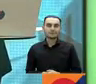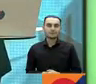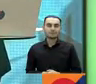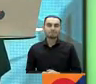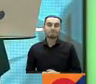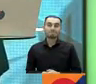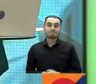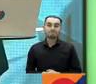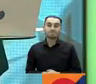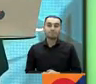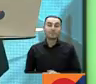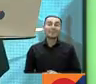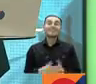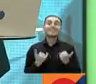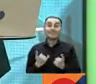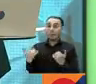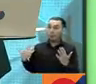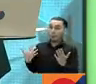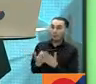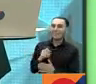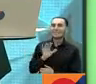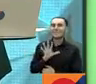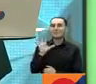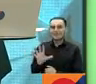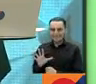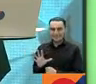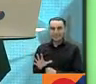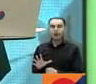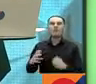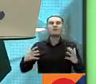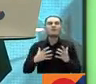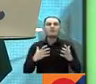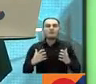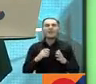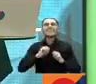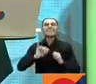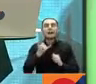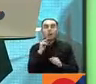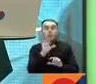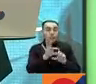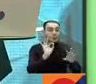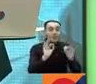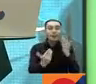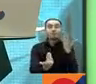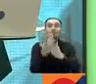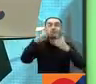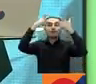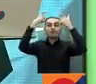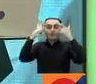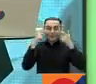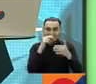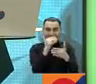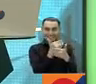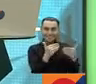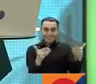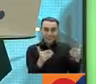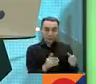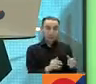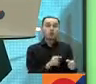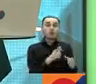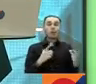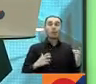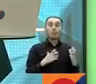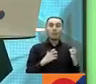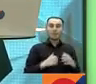Y en la edición número 55 del Festival de la Leyenda Vallenata fueron elegidos los nuevos reyes infantiles en la categoría de